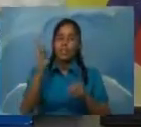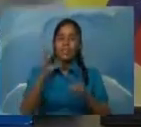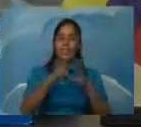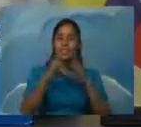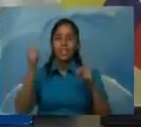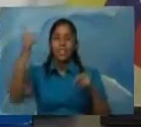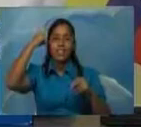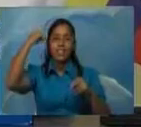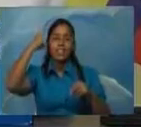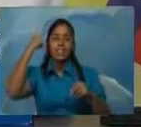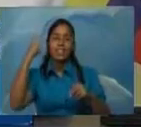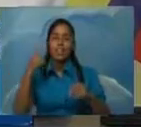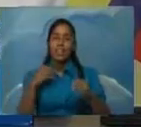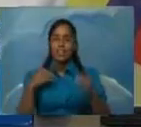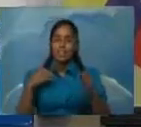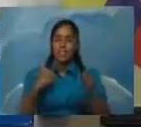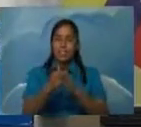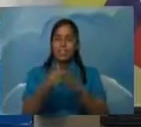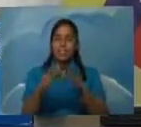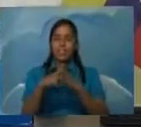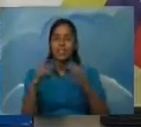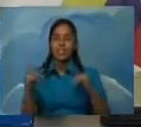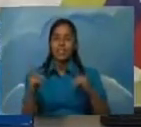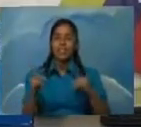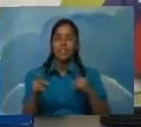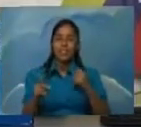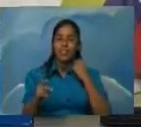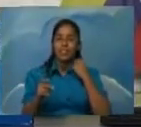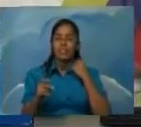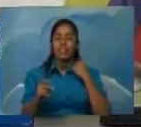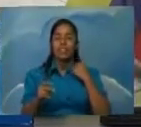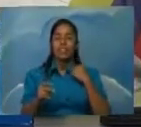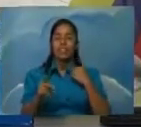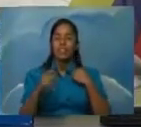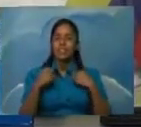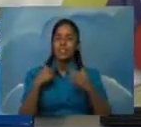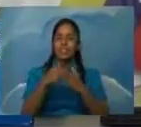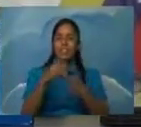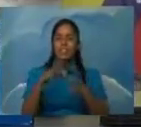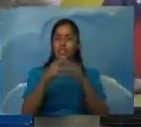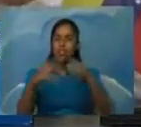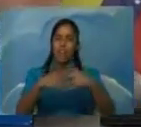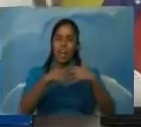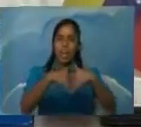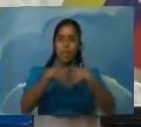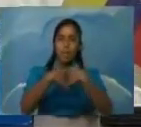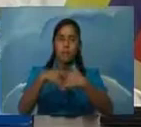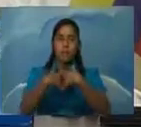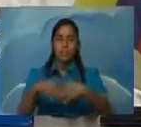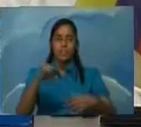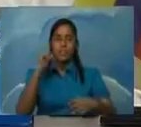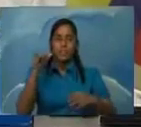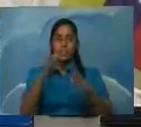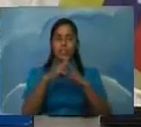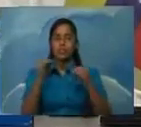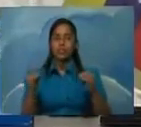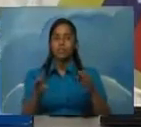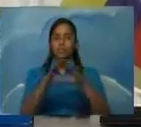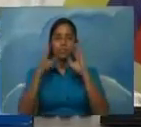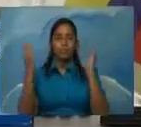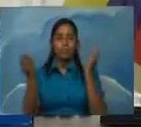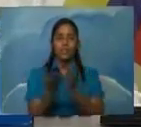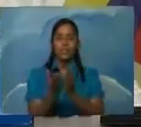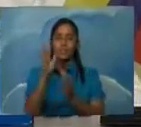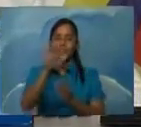días. Se cierran las industrias, se cierran las empresas y todo el mundo